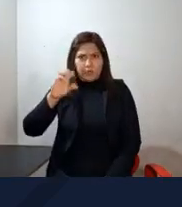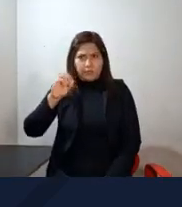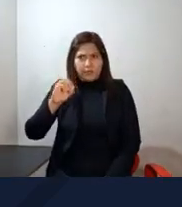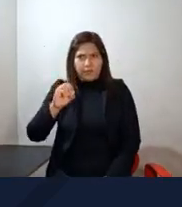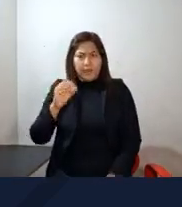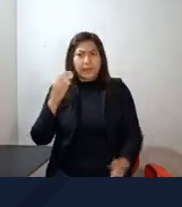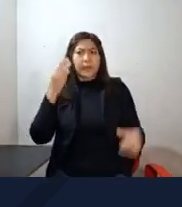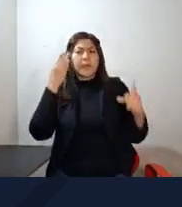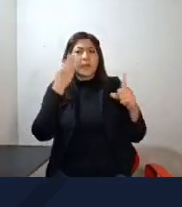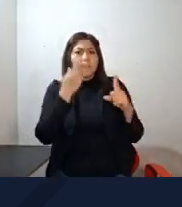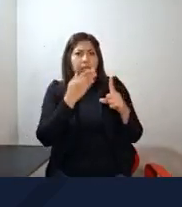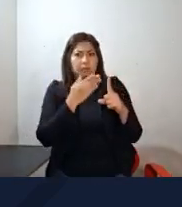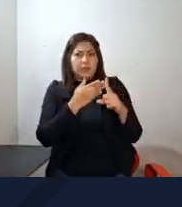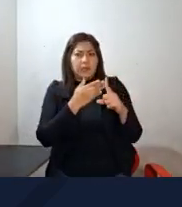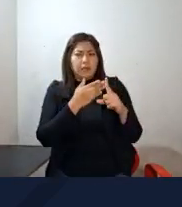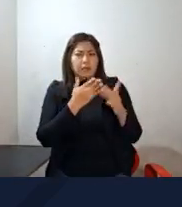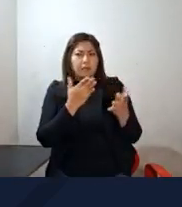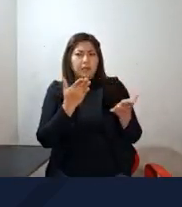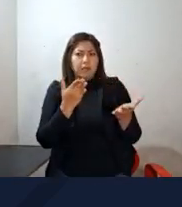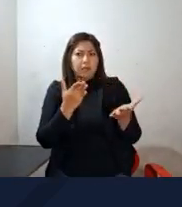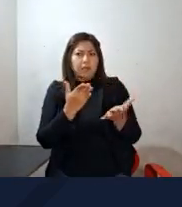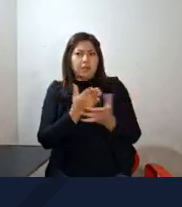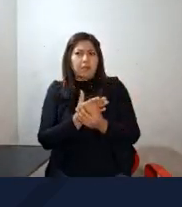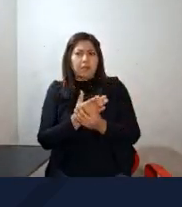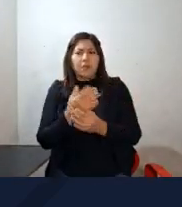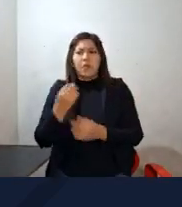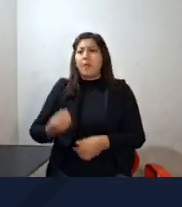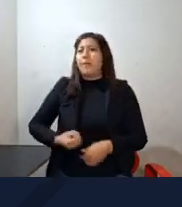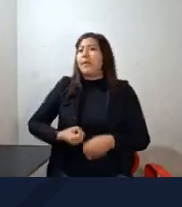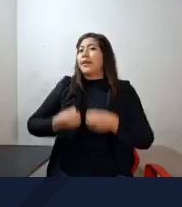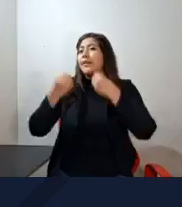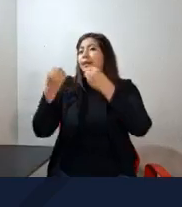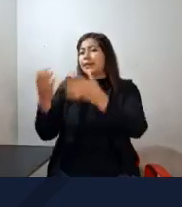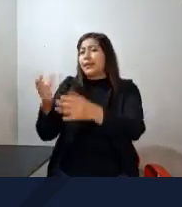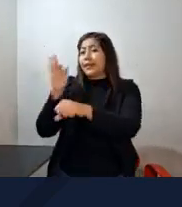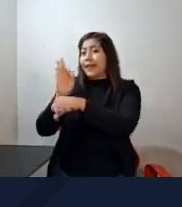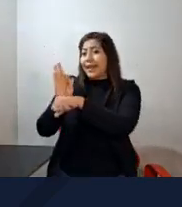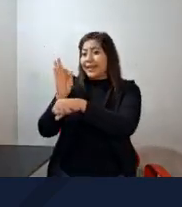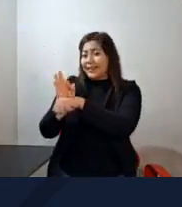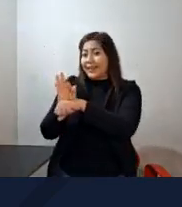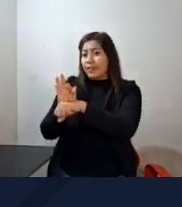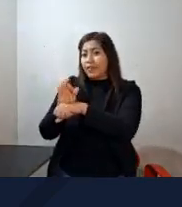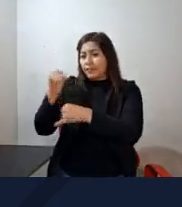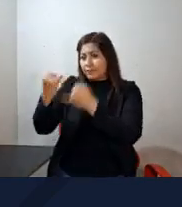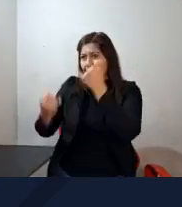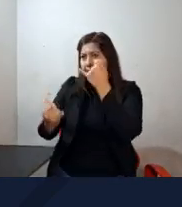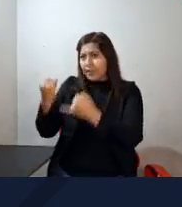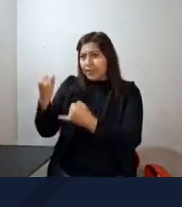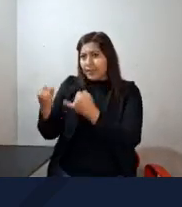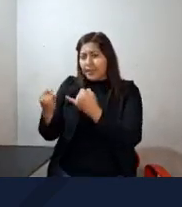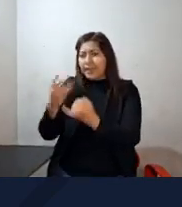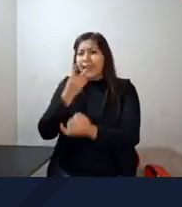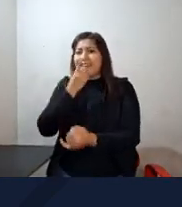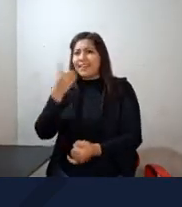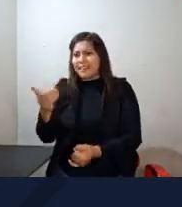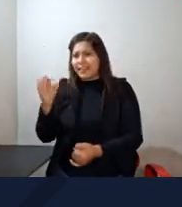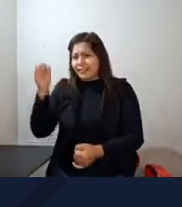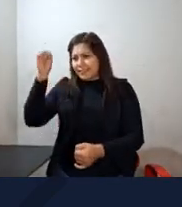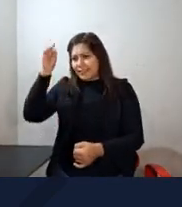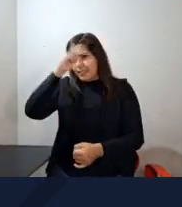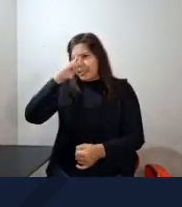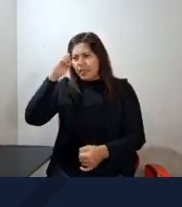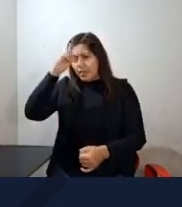se les asigne un defensor, un asesor jurídico y les pueda dar como una asesoría más amplia